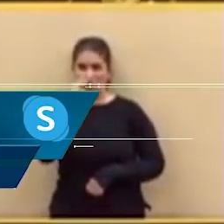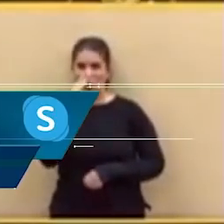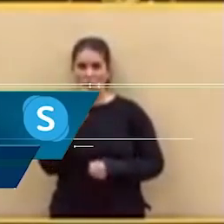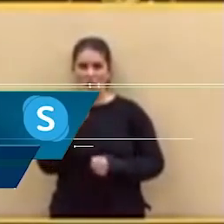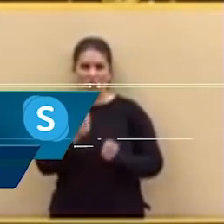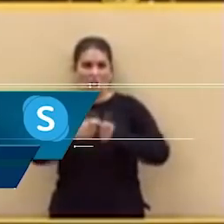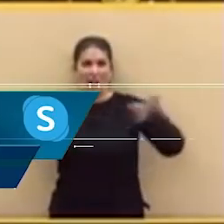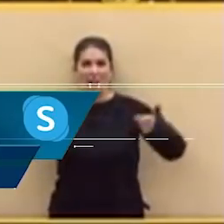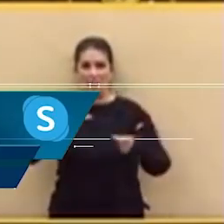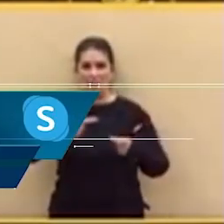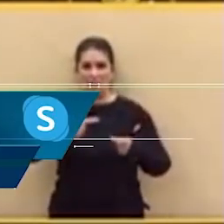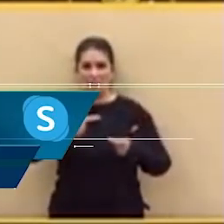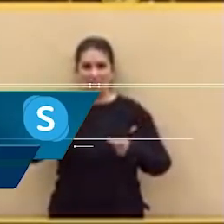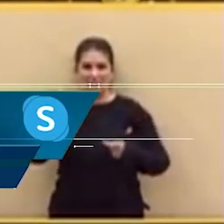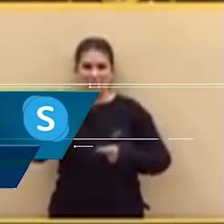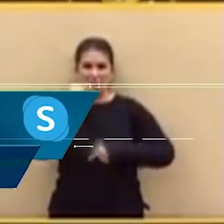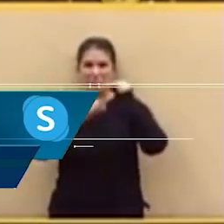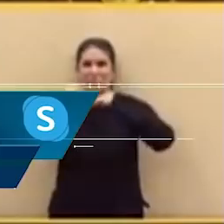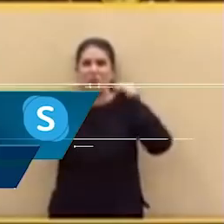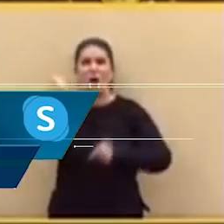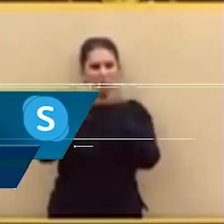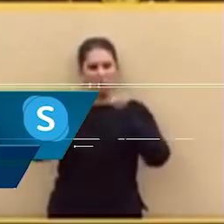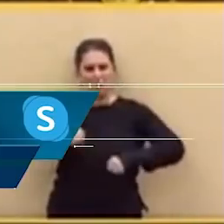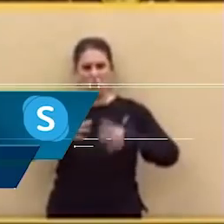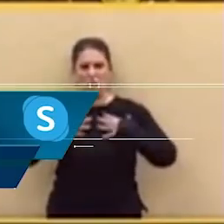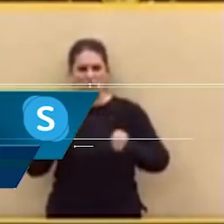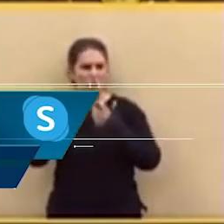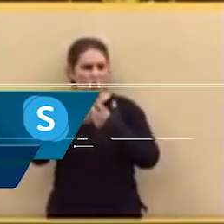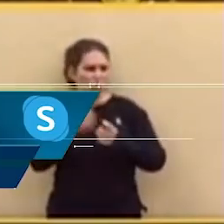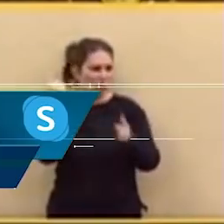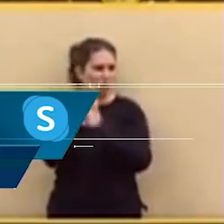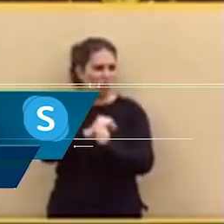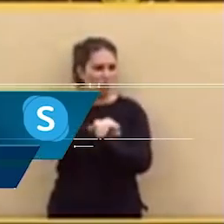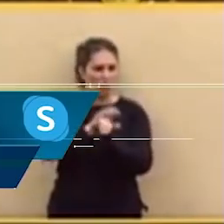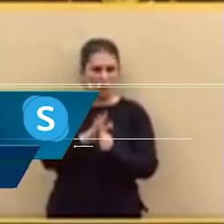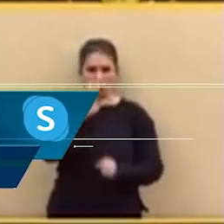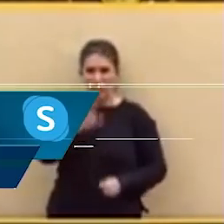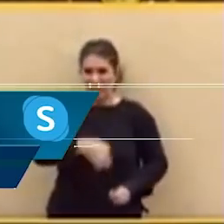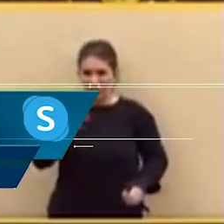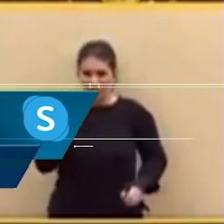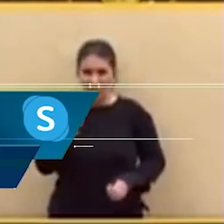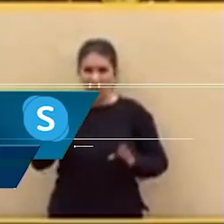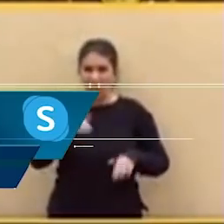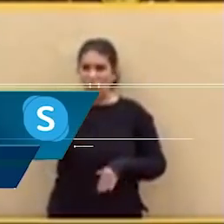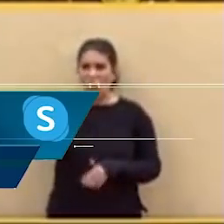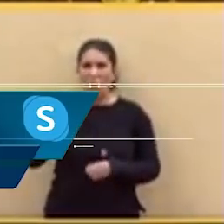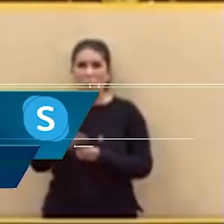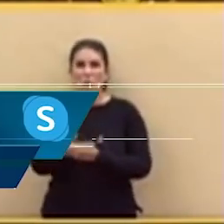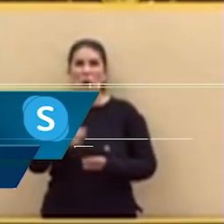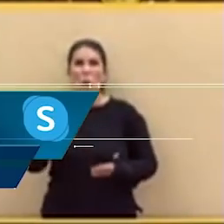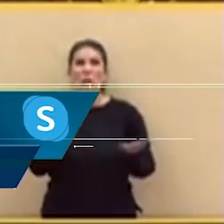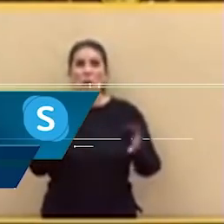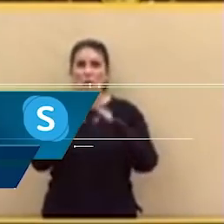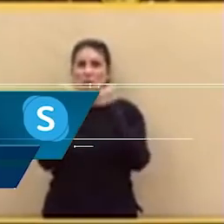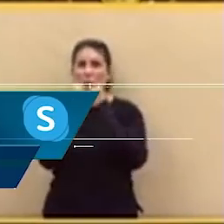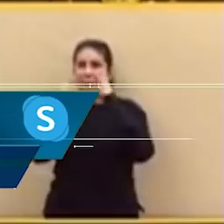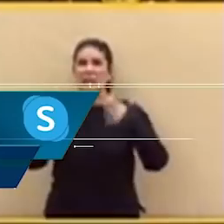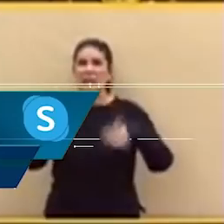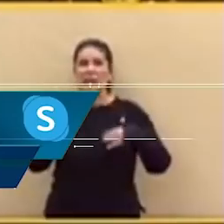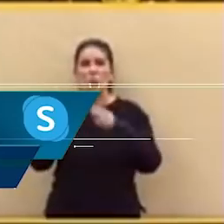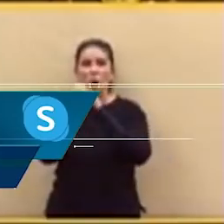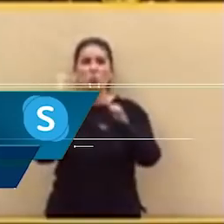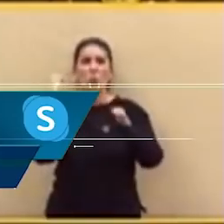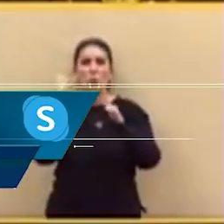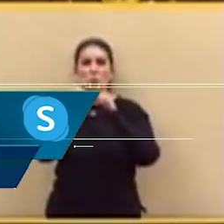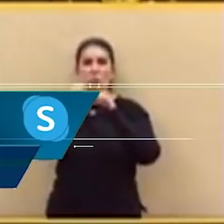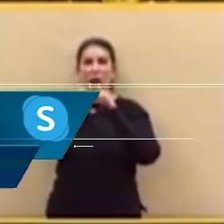vota al centro derecha. O sea, es que si no hubiéramos votado al Partido Popular, si no fuéramos votantes del Partido Popular, te daría